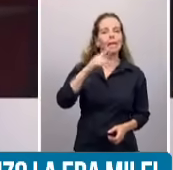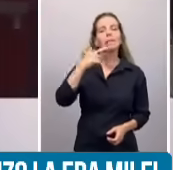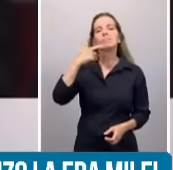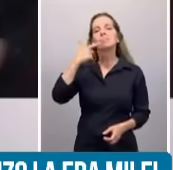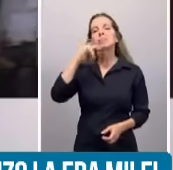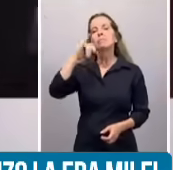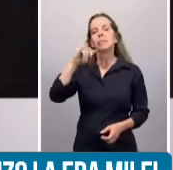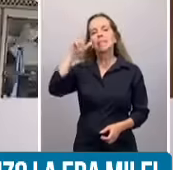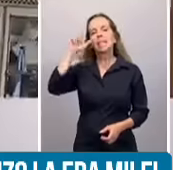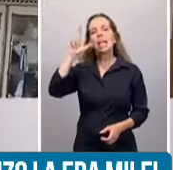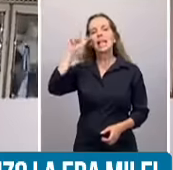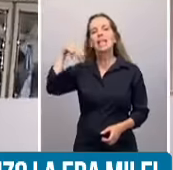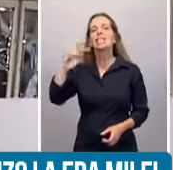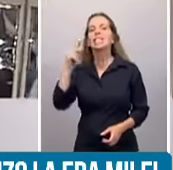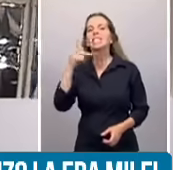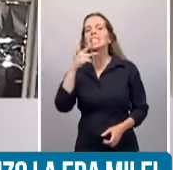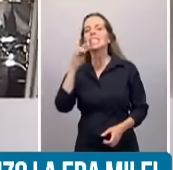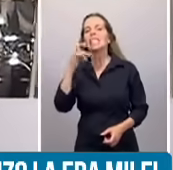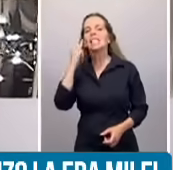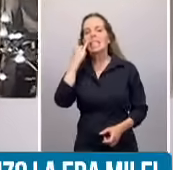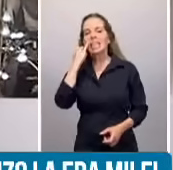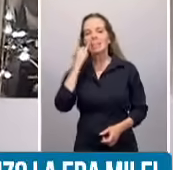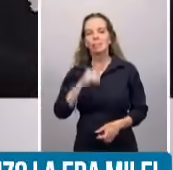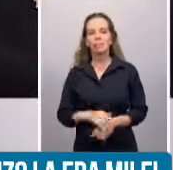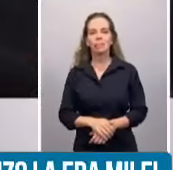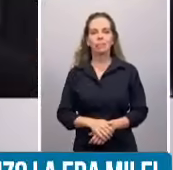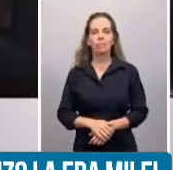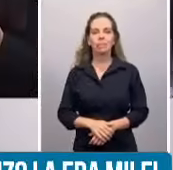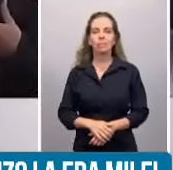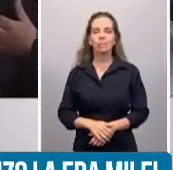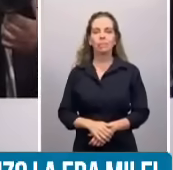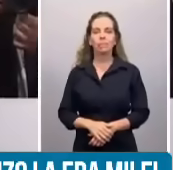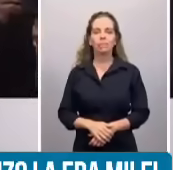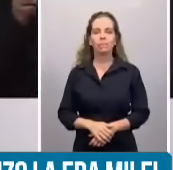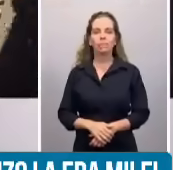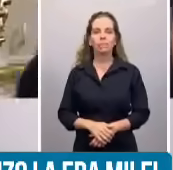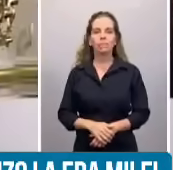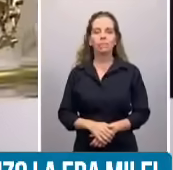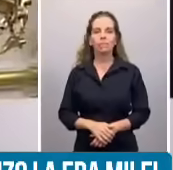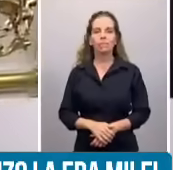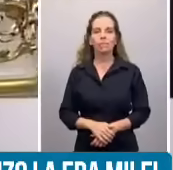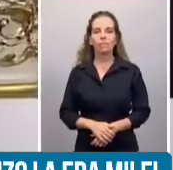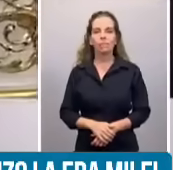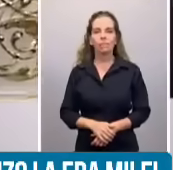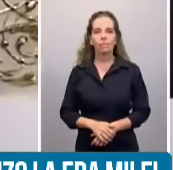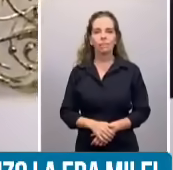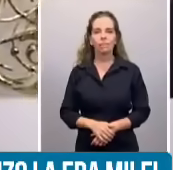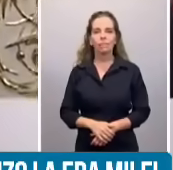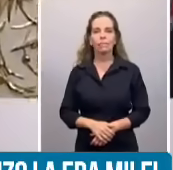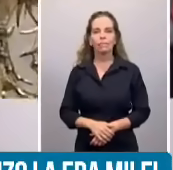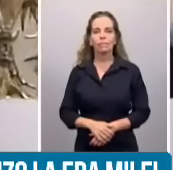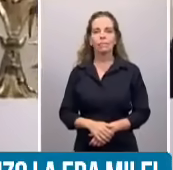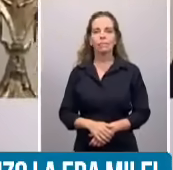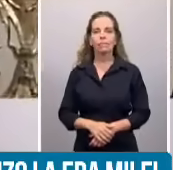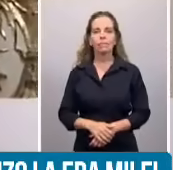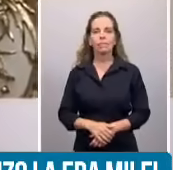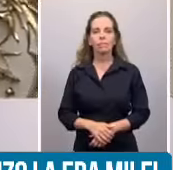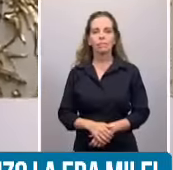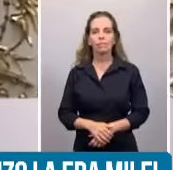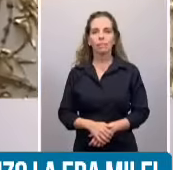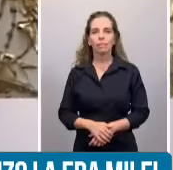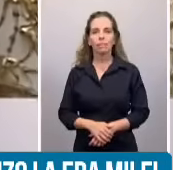Rusia, pero está Ucrania. Ahí es lo que estamos viendo. Después le quería preguntar a Diego si hay alguna complicación cuando uno invita a un presidente de un país en guerra.